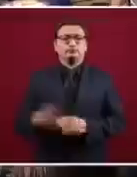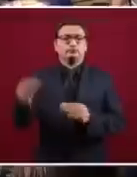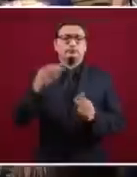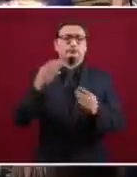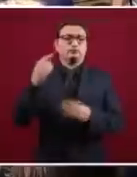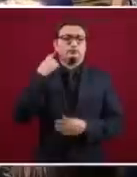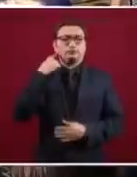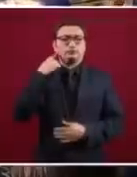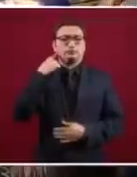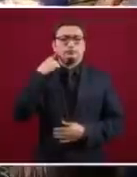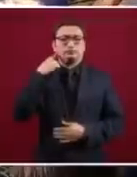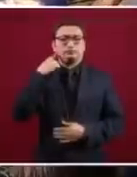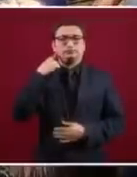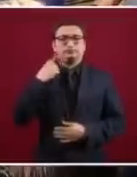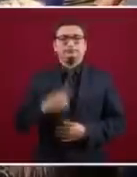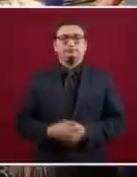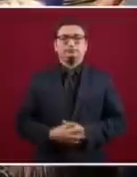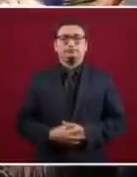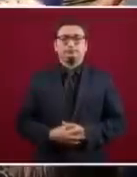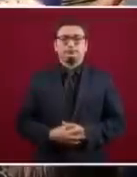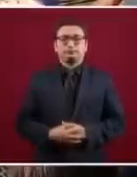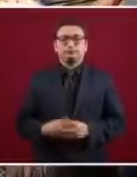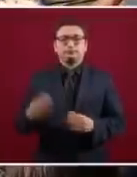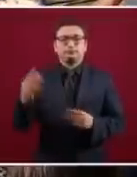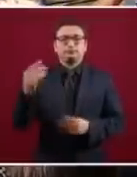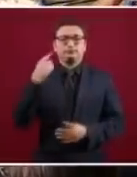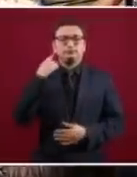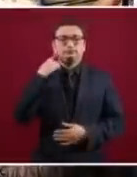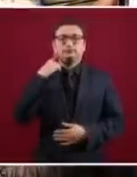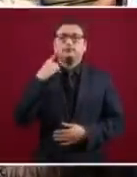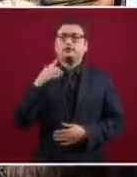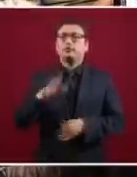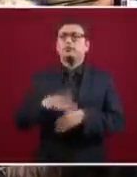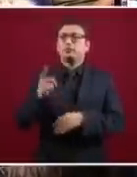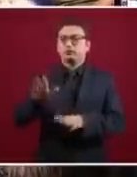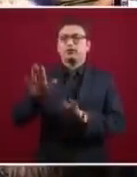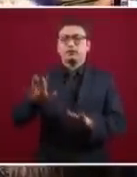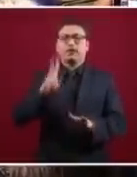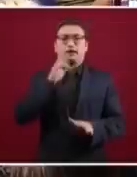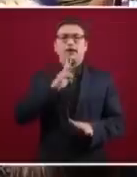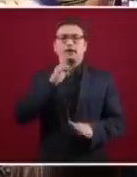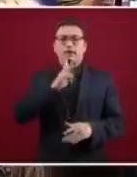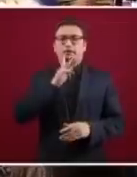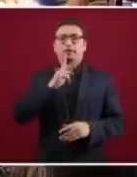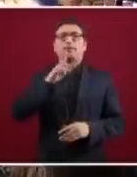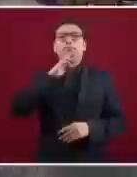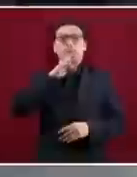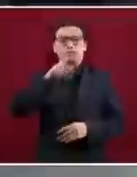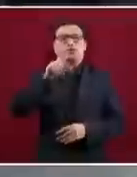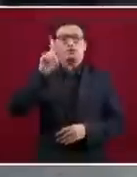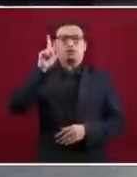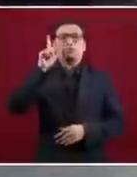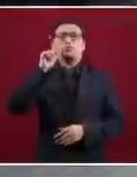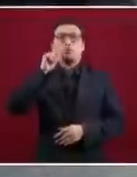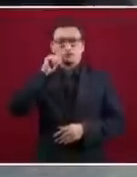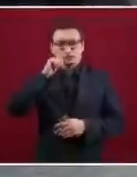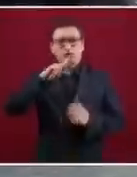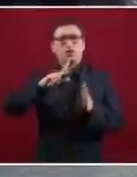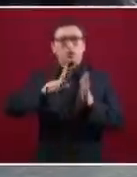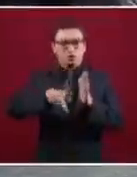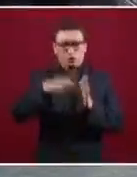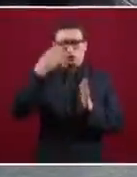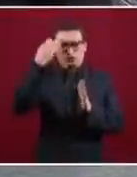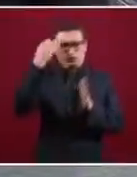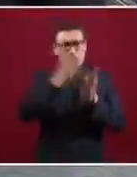7 cuando le tienen a ovidio guzmán llegan estas fuerzas es por cien hacemos una cosa porque no mañana volvemos a poner la